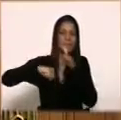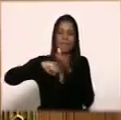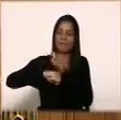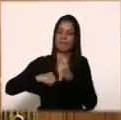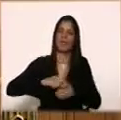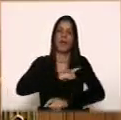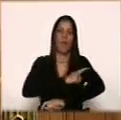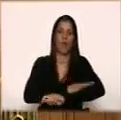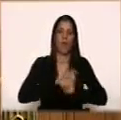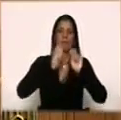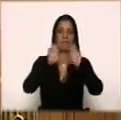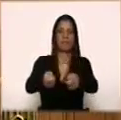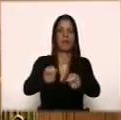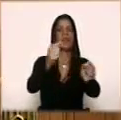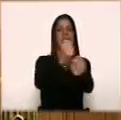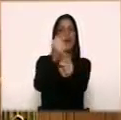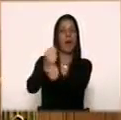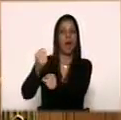el poder a los trabajadores.